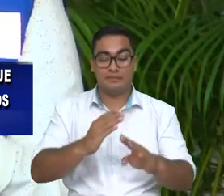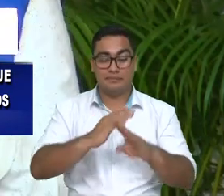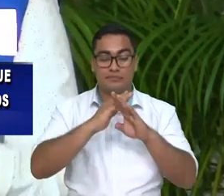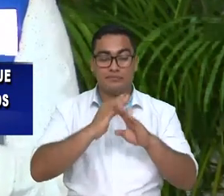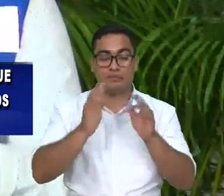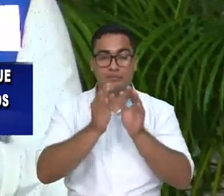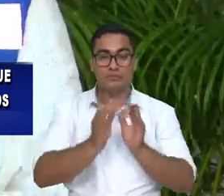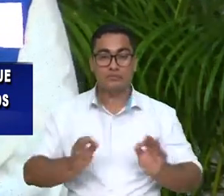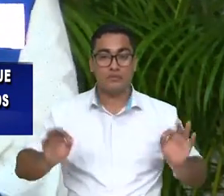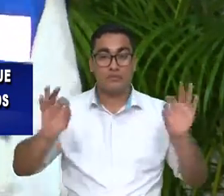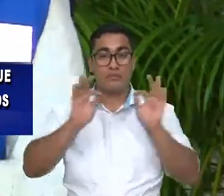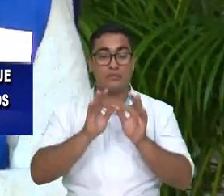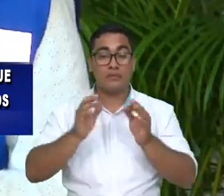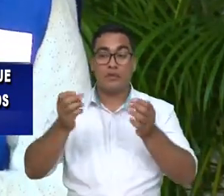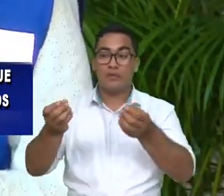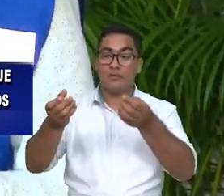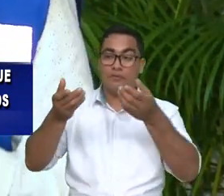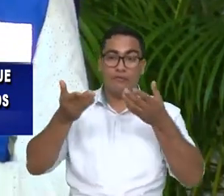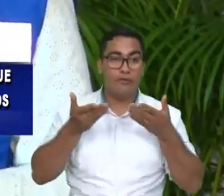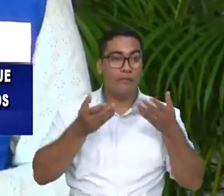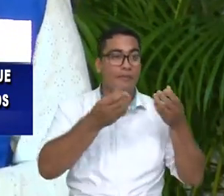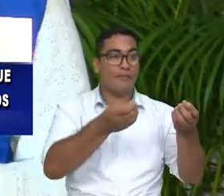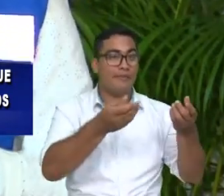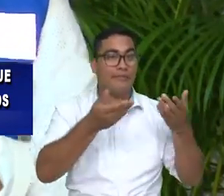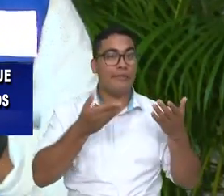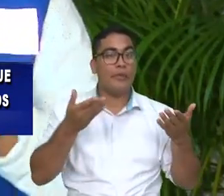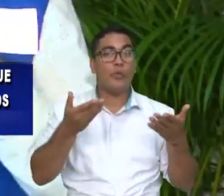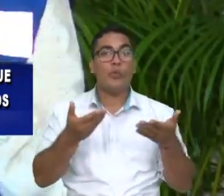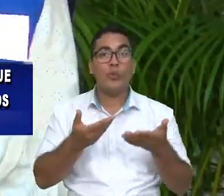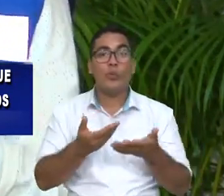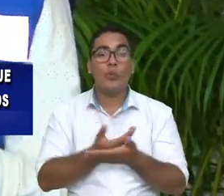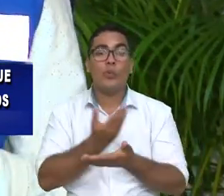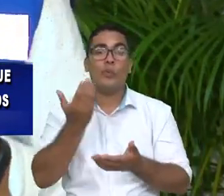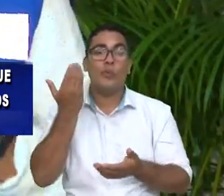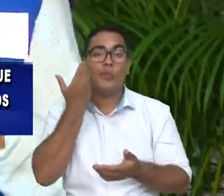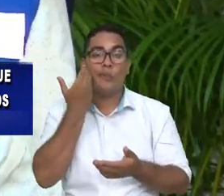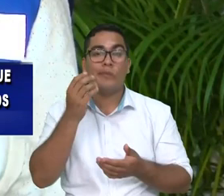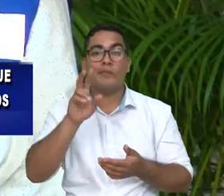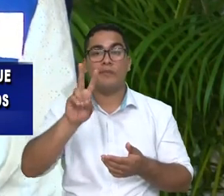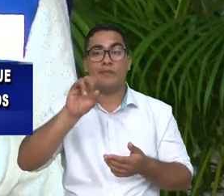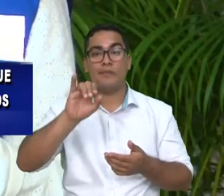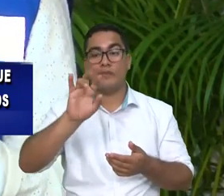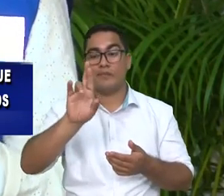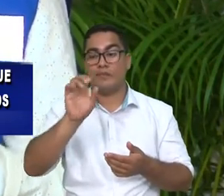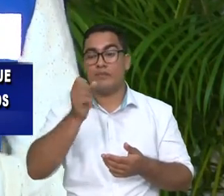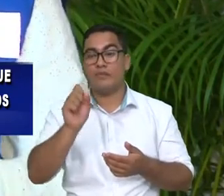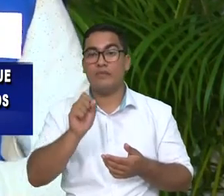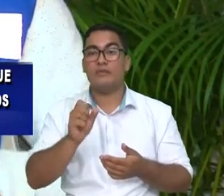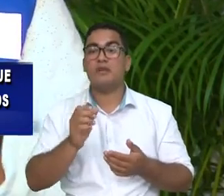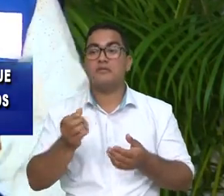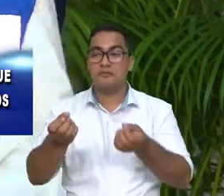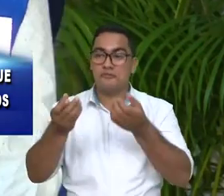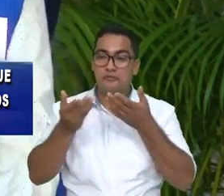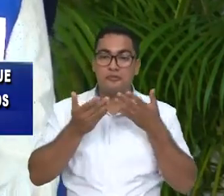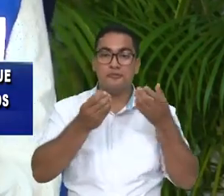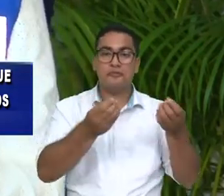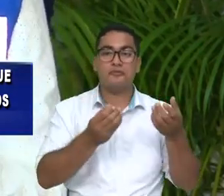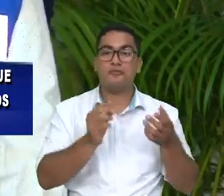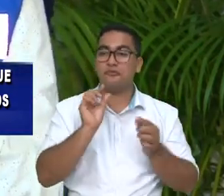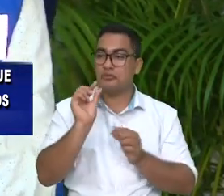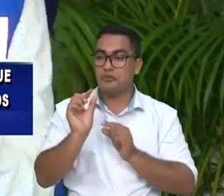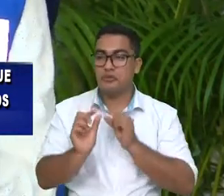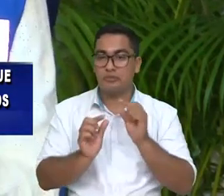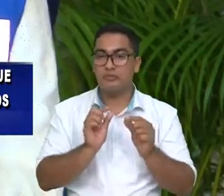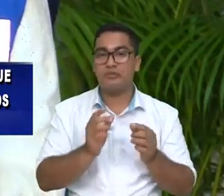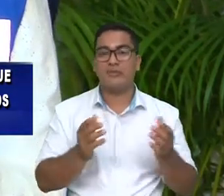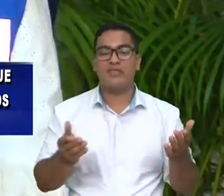que va llegando, porque es un virus nuevo, es una enfermedad nueva y la información va llegando poco a poco. Se han